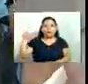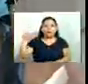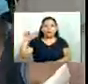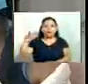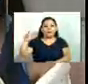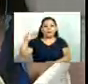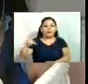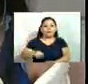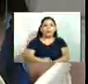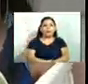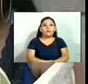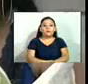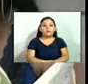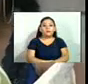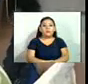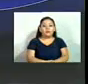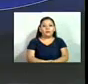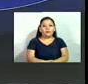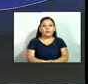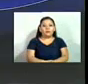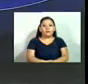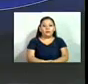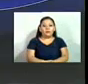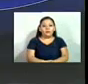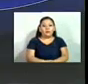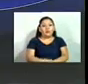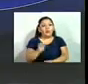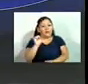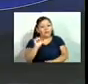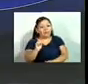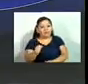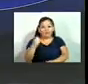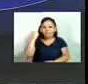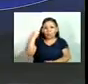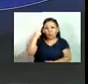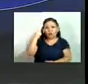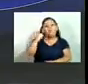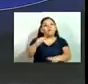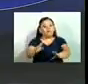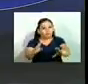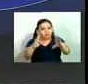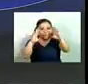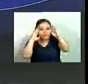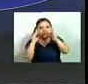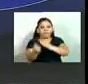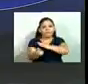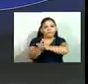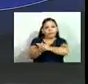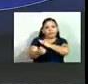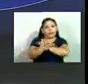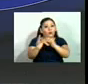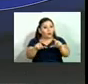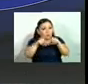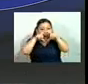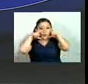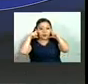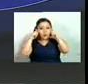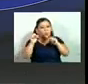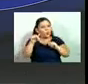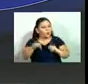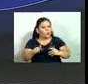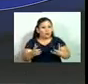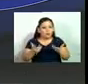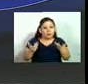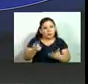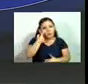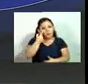Noticiero Hechos. Es muy importante acatar las indicaciones sobre el uso de las mascarillas y ahora pues